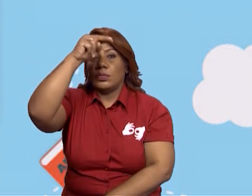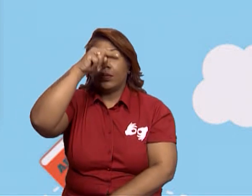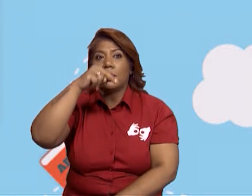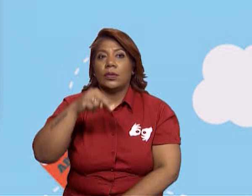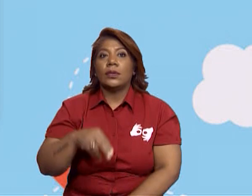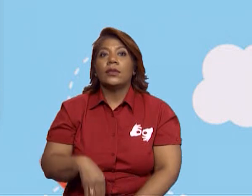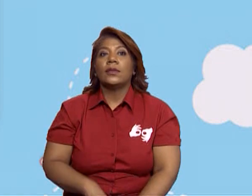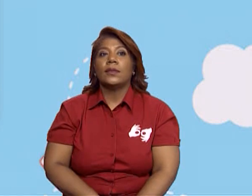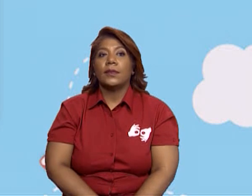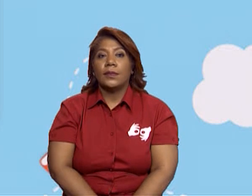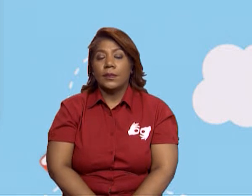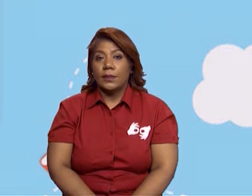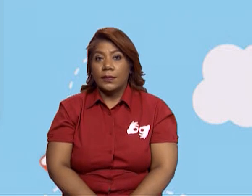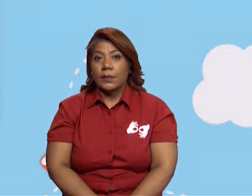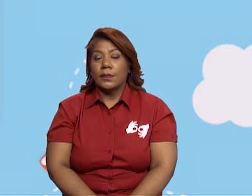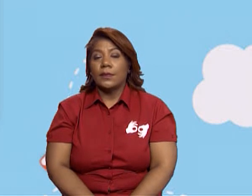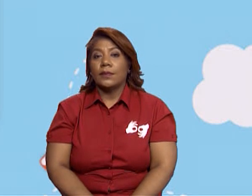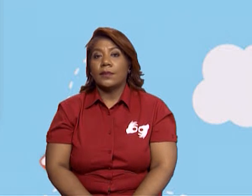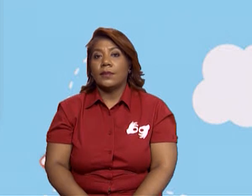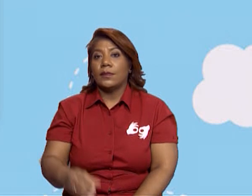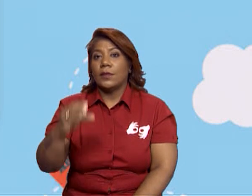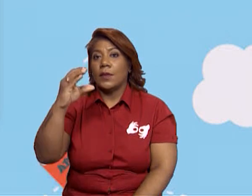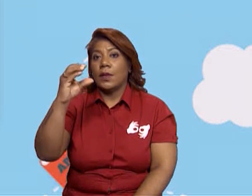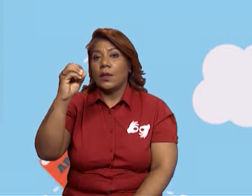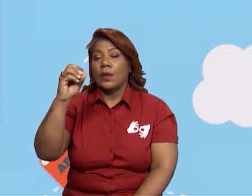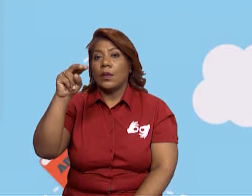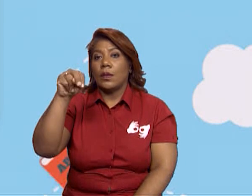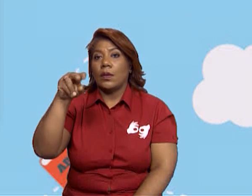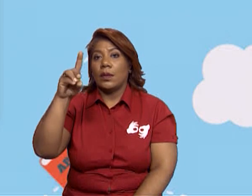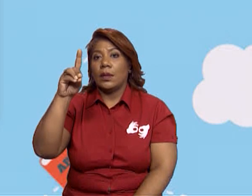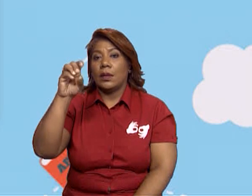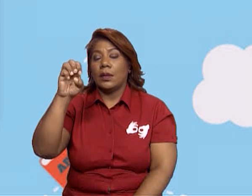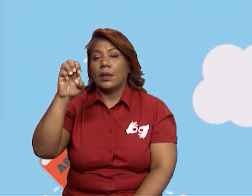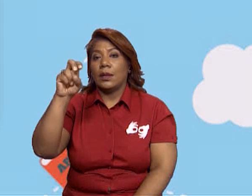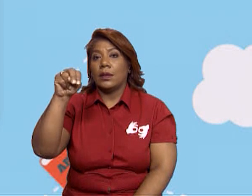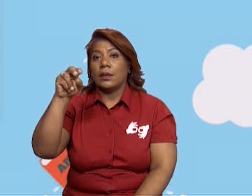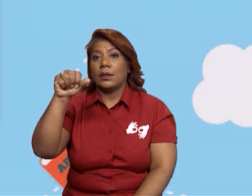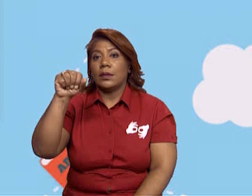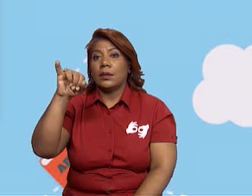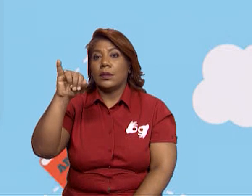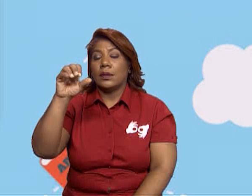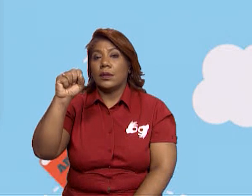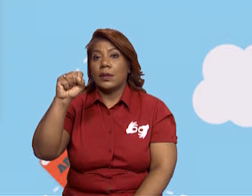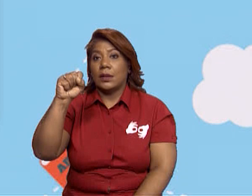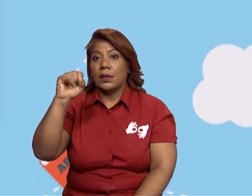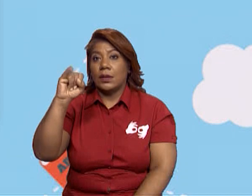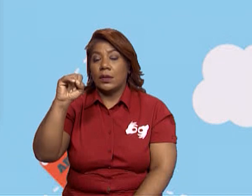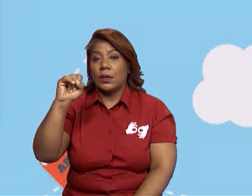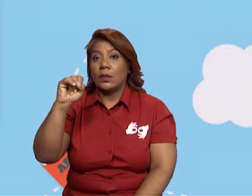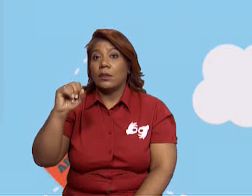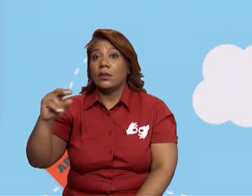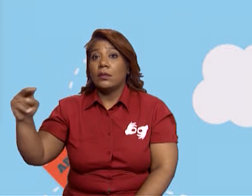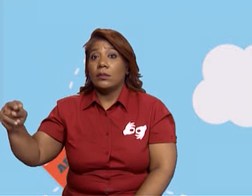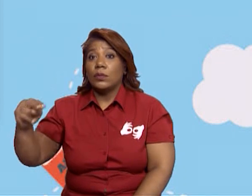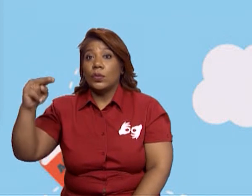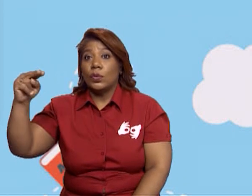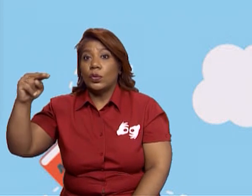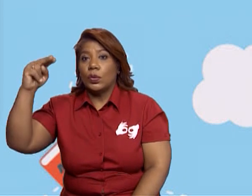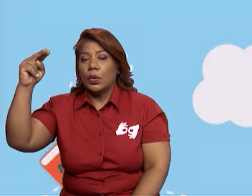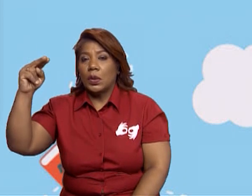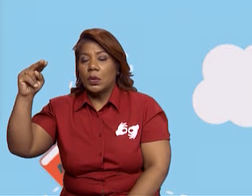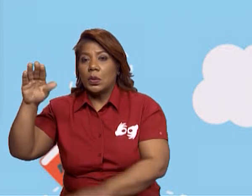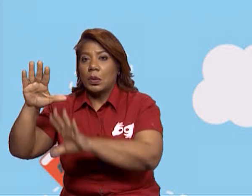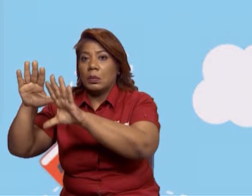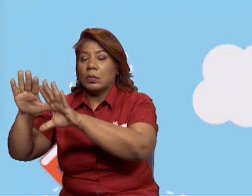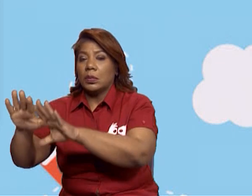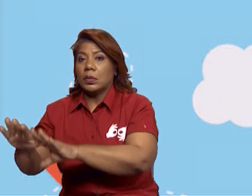de la superficie. También tenemos la condensación, que sucede cuando el agua pasa del estado gaseoso a líquido.